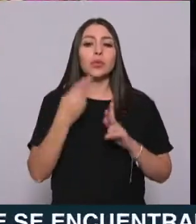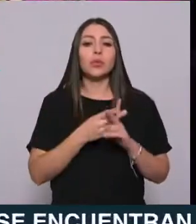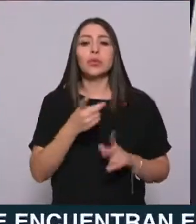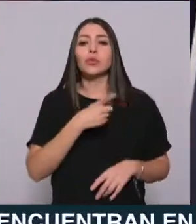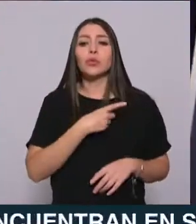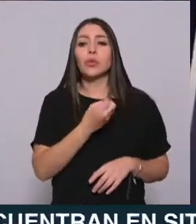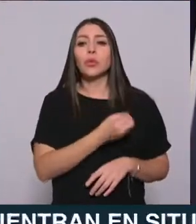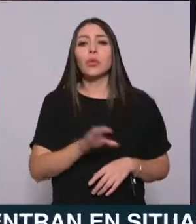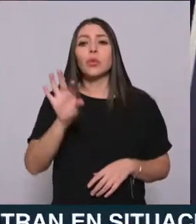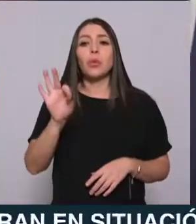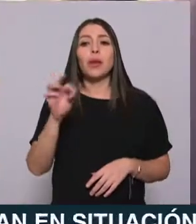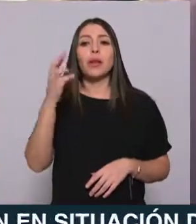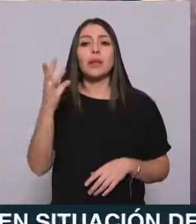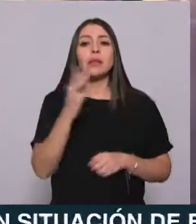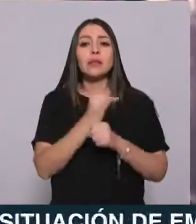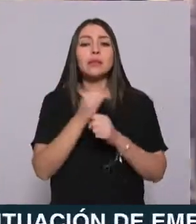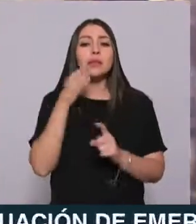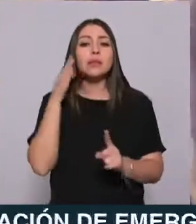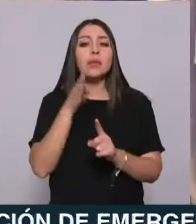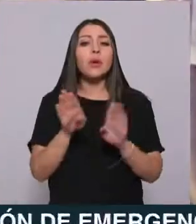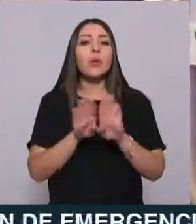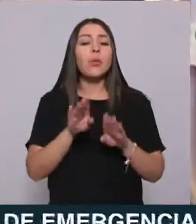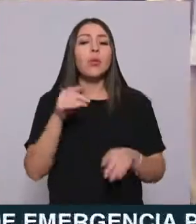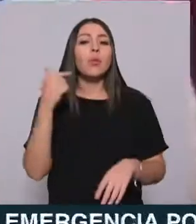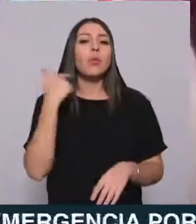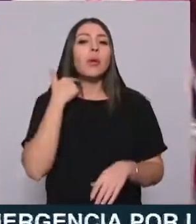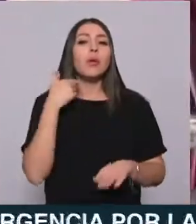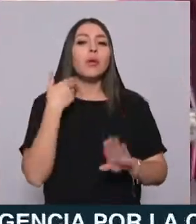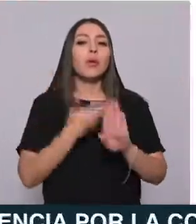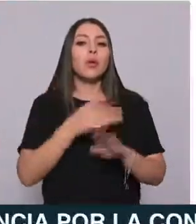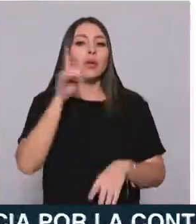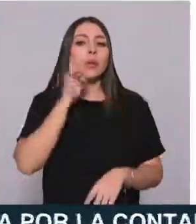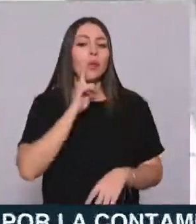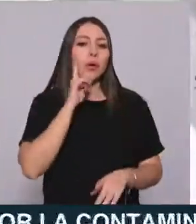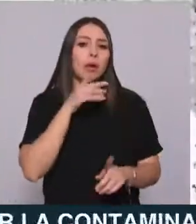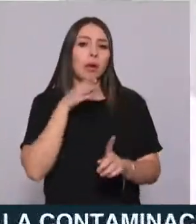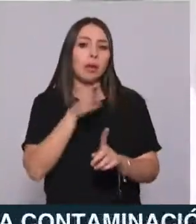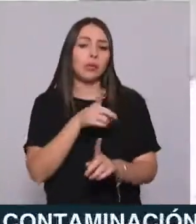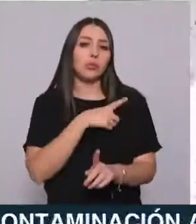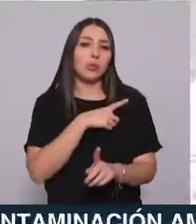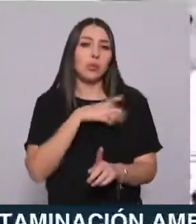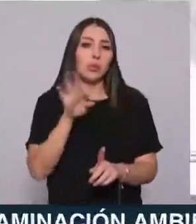se investigaron como feminicidios. Enrique Muñiz, 21 Noticias.